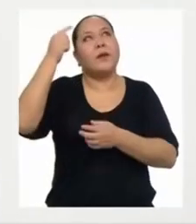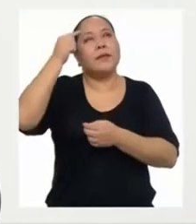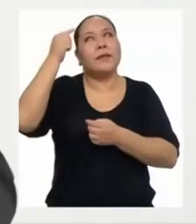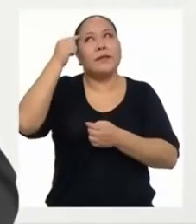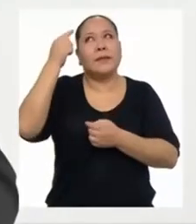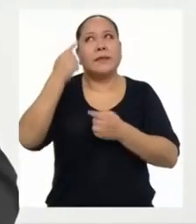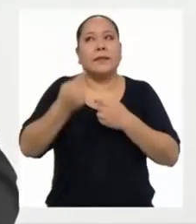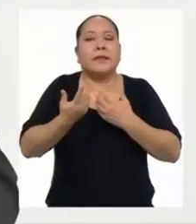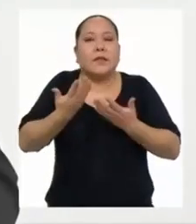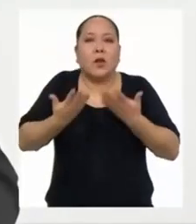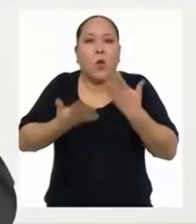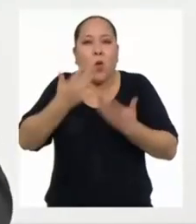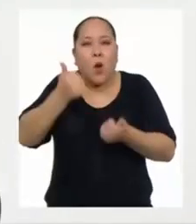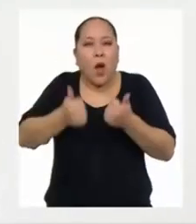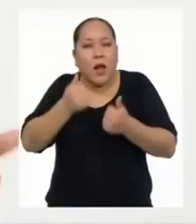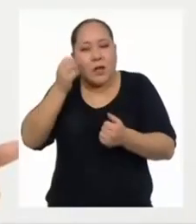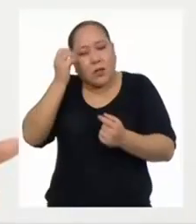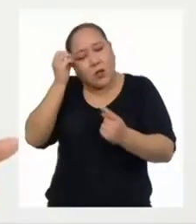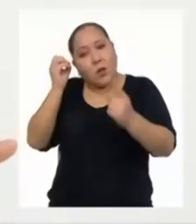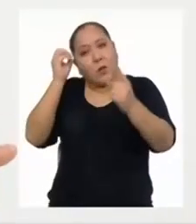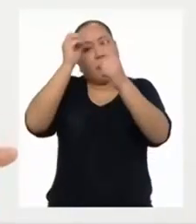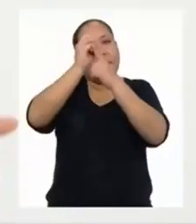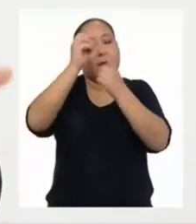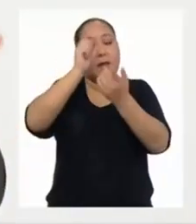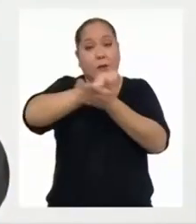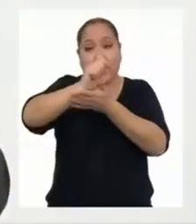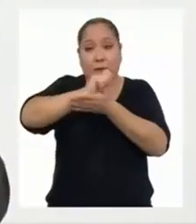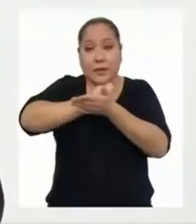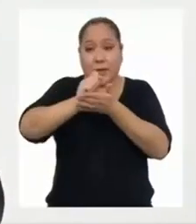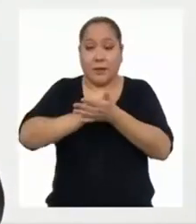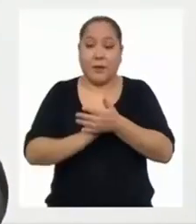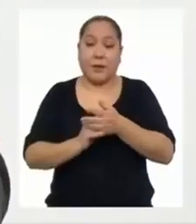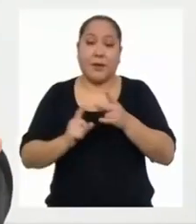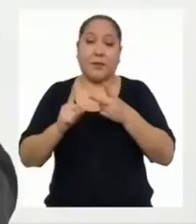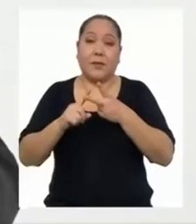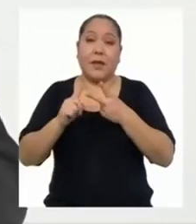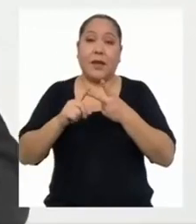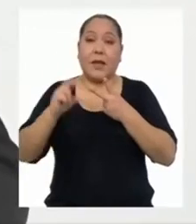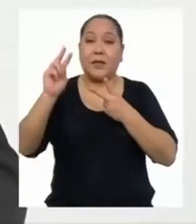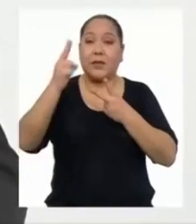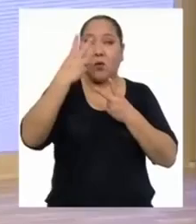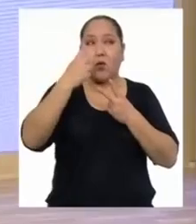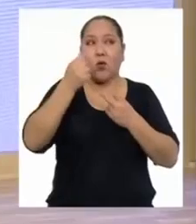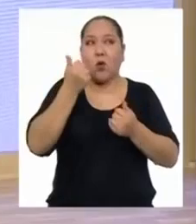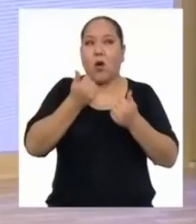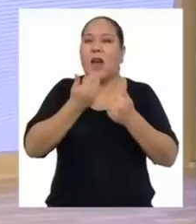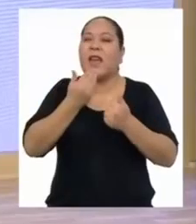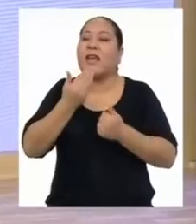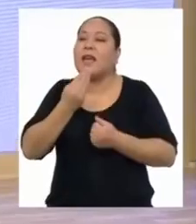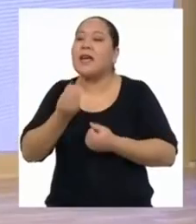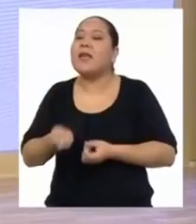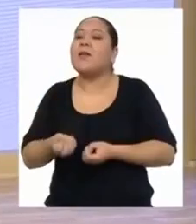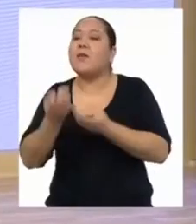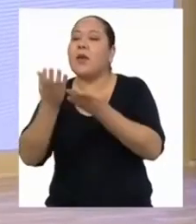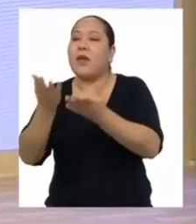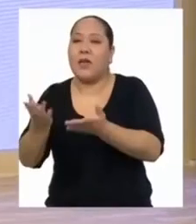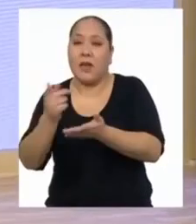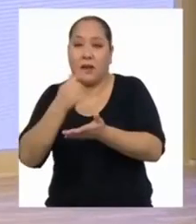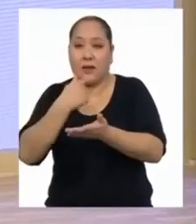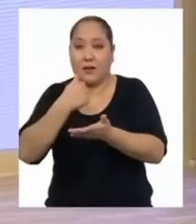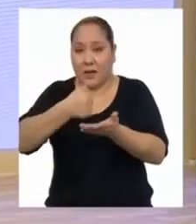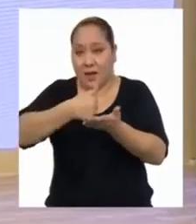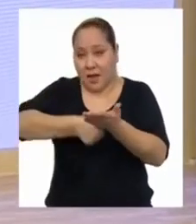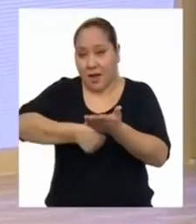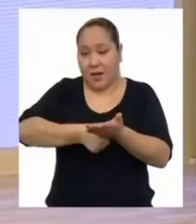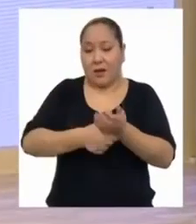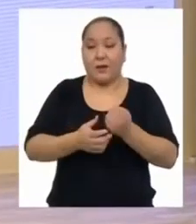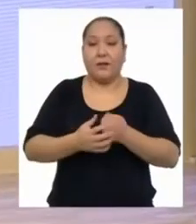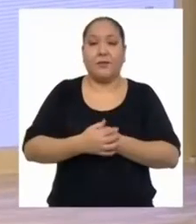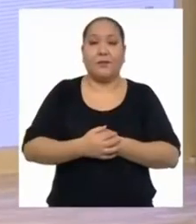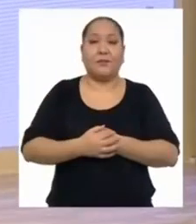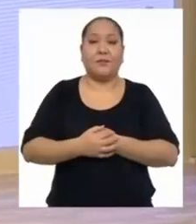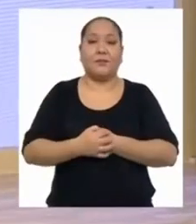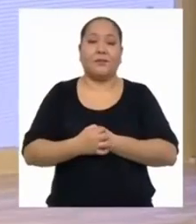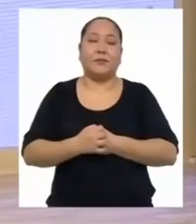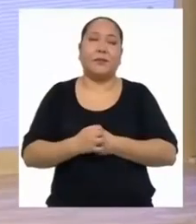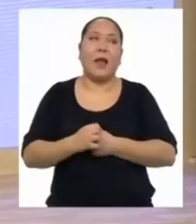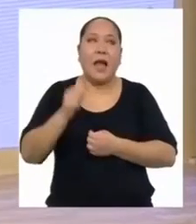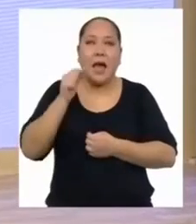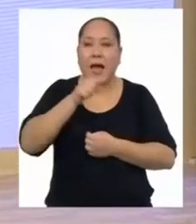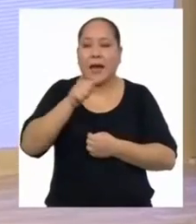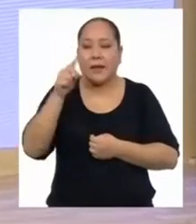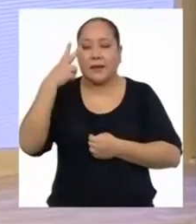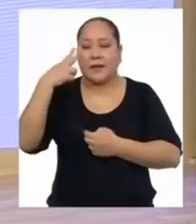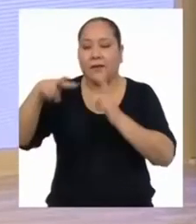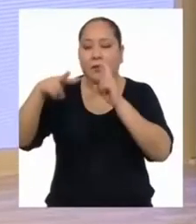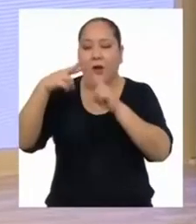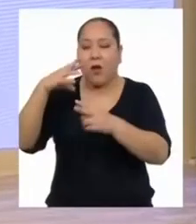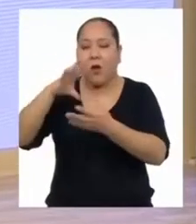propósito del texto y la segunda en nuestro destinatario. Además, Si tomo en cuenta las características de mi destinatario,